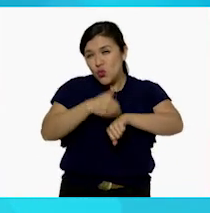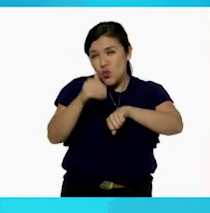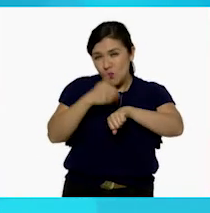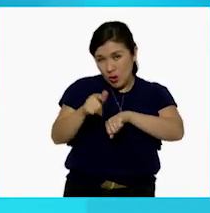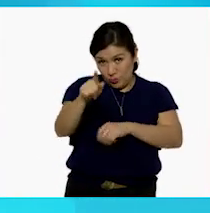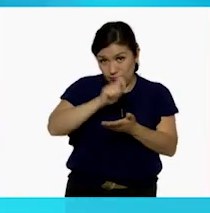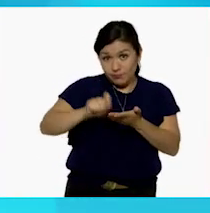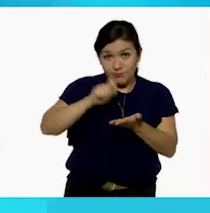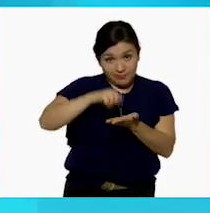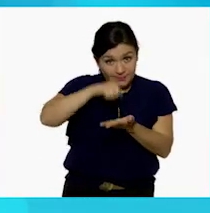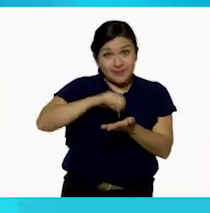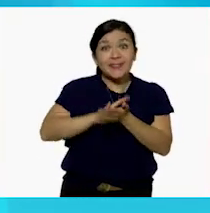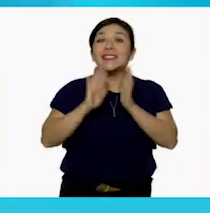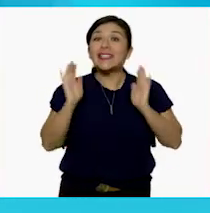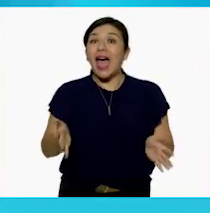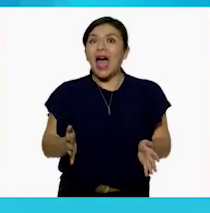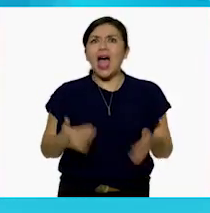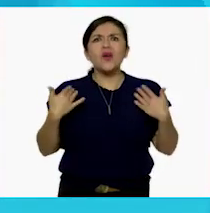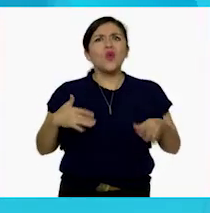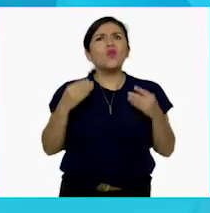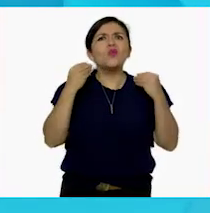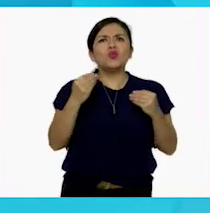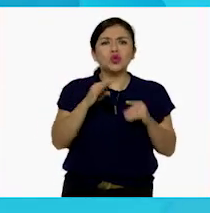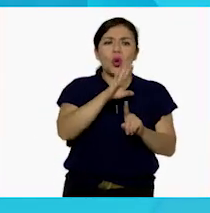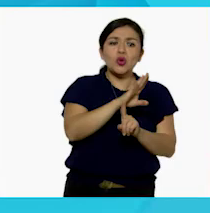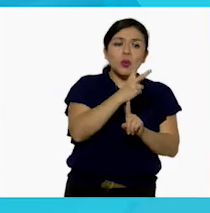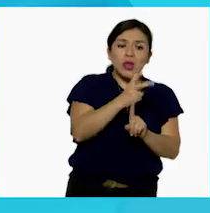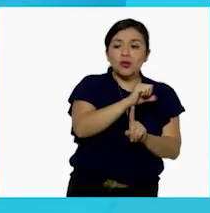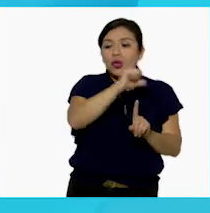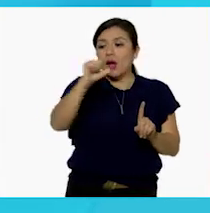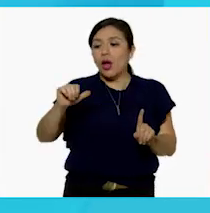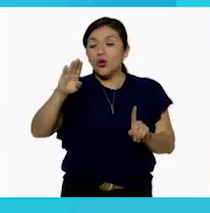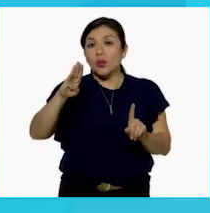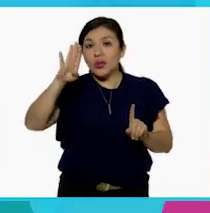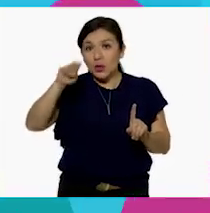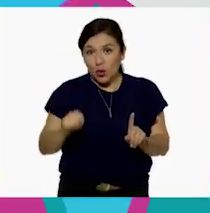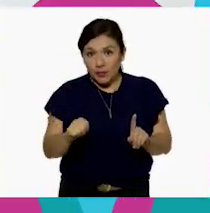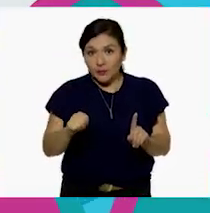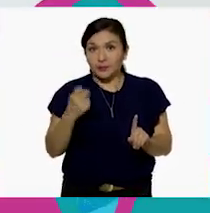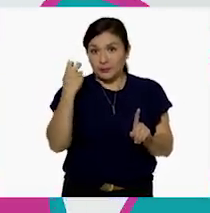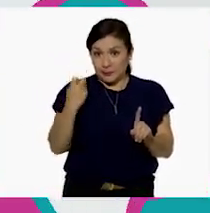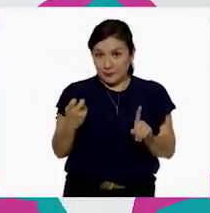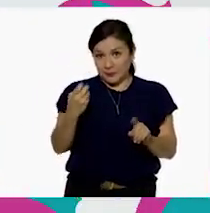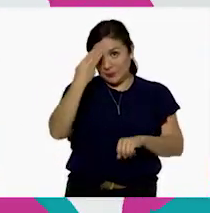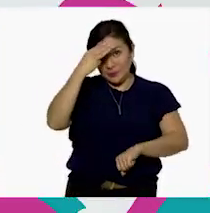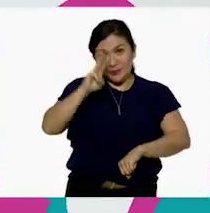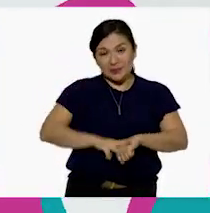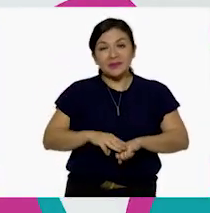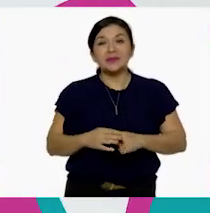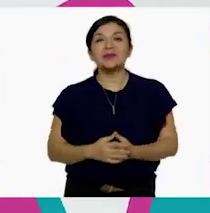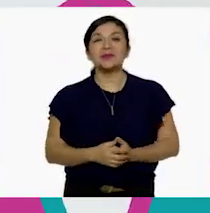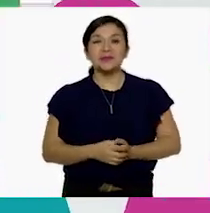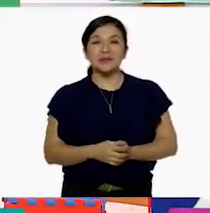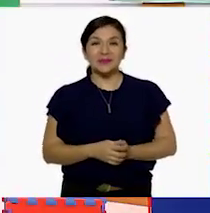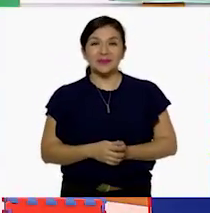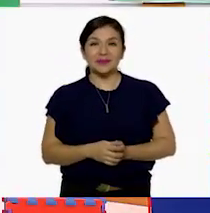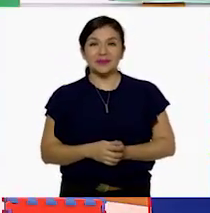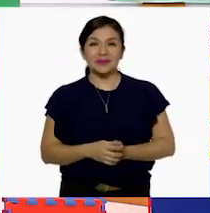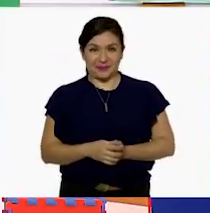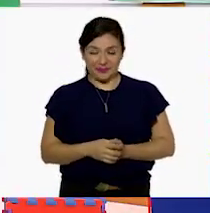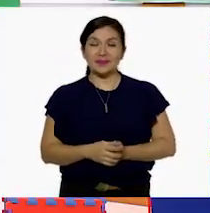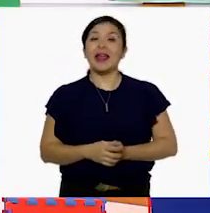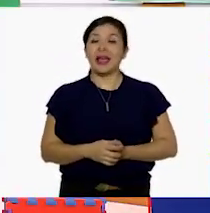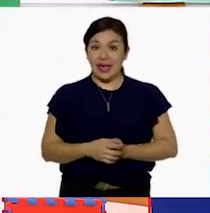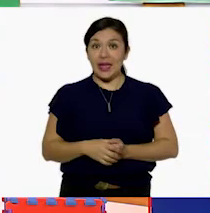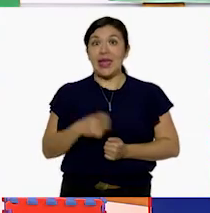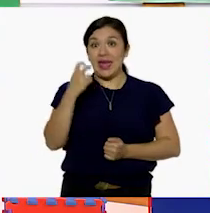¿tomaste nota? Son muchísimas, hasta la 99 hasta tengo. La 99, de la 92 a la 99. Ahora,